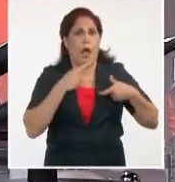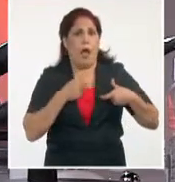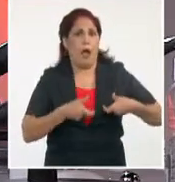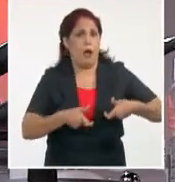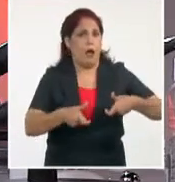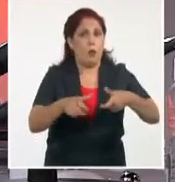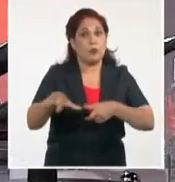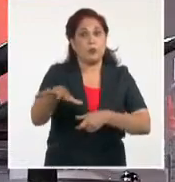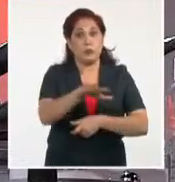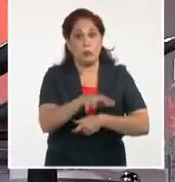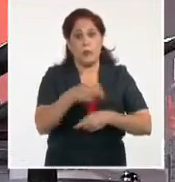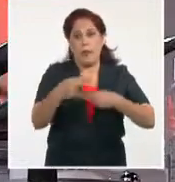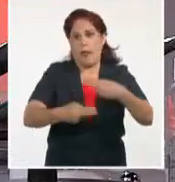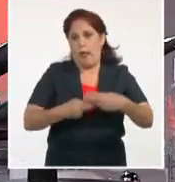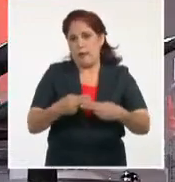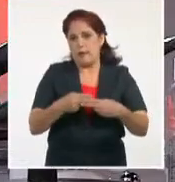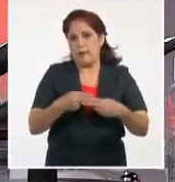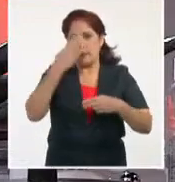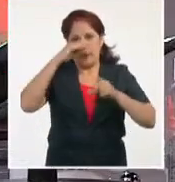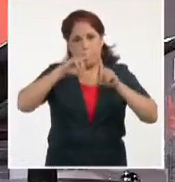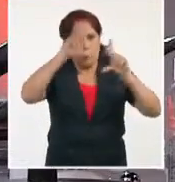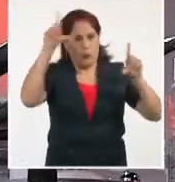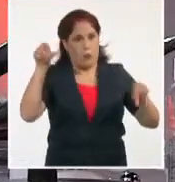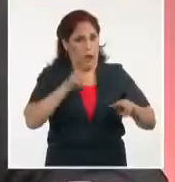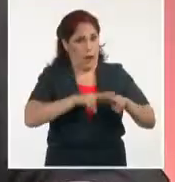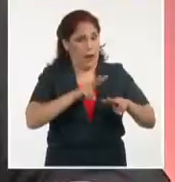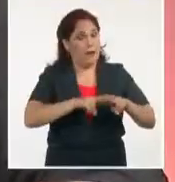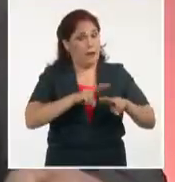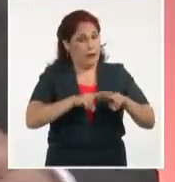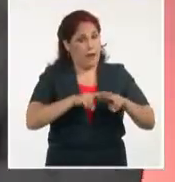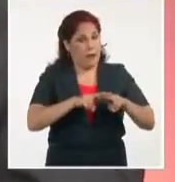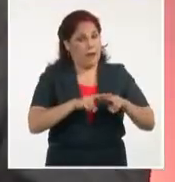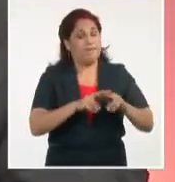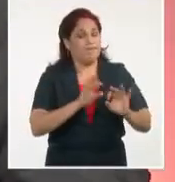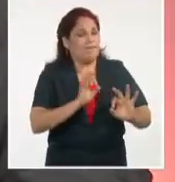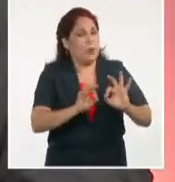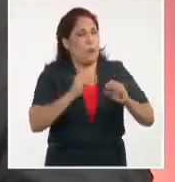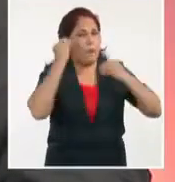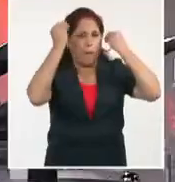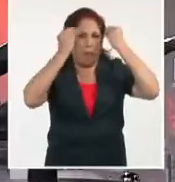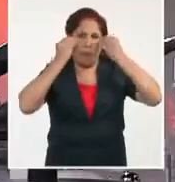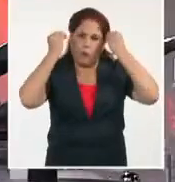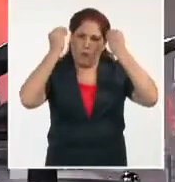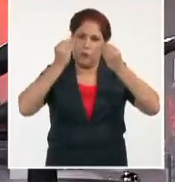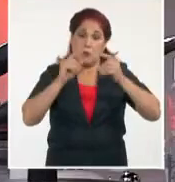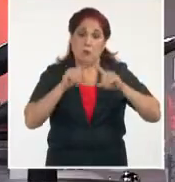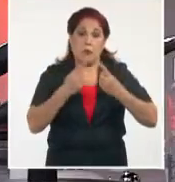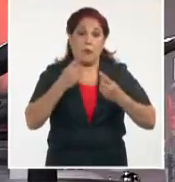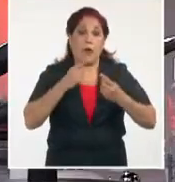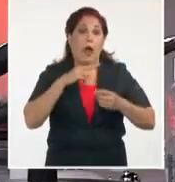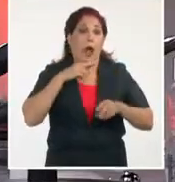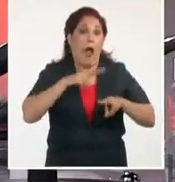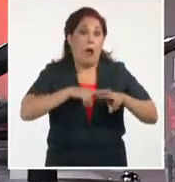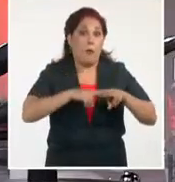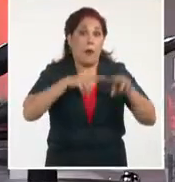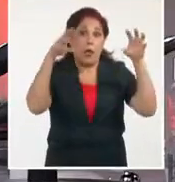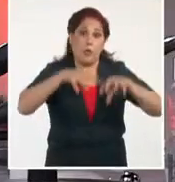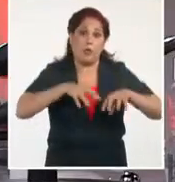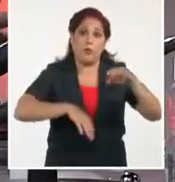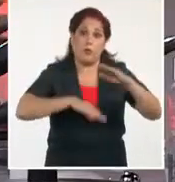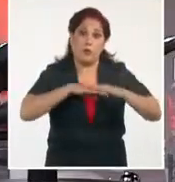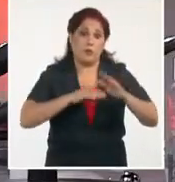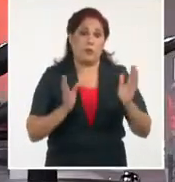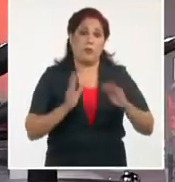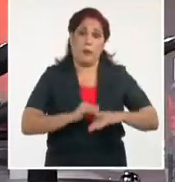todo el manejo que hace del agua en el país, aunque La Habana sigue siendo punto de preocupación porque no llovió lo suficiente en esta